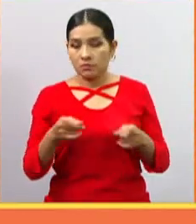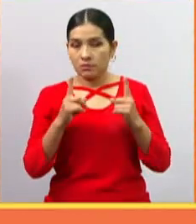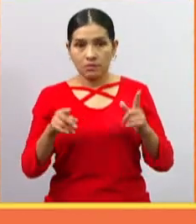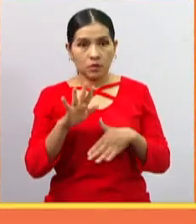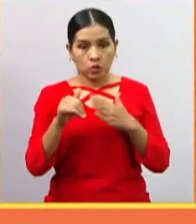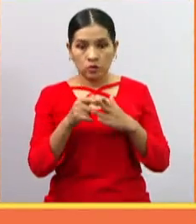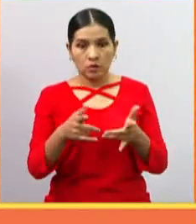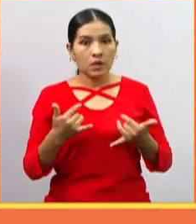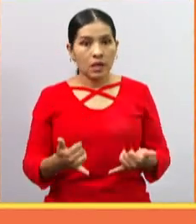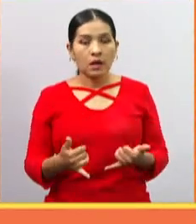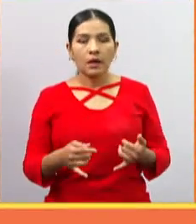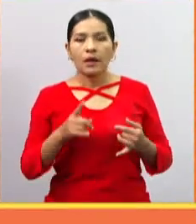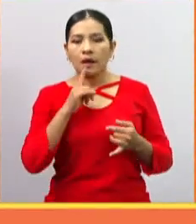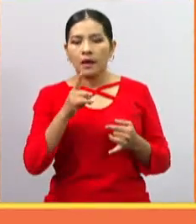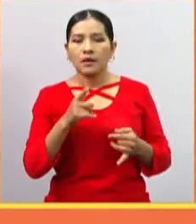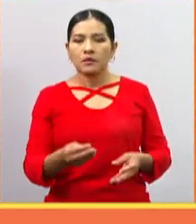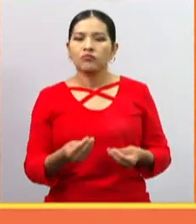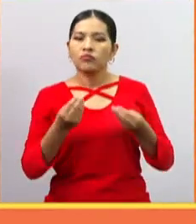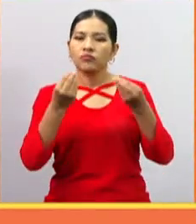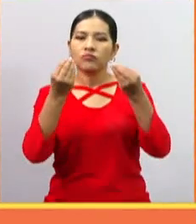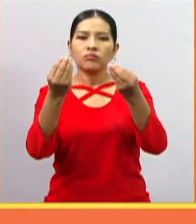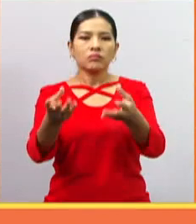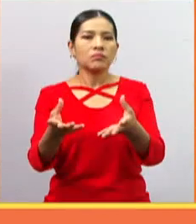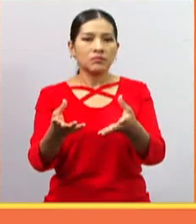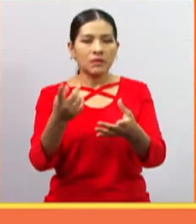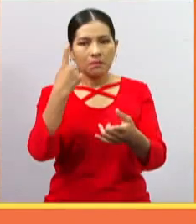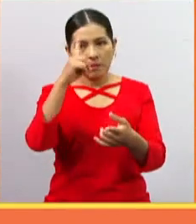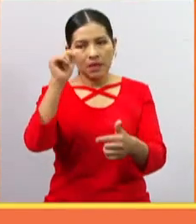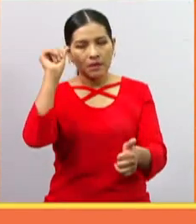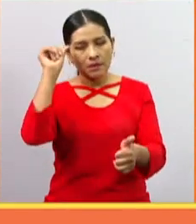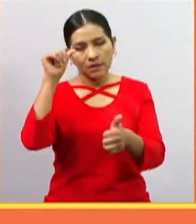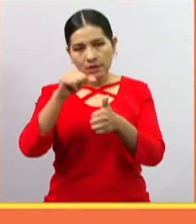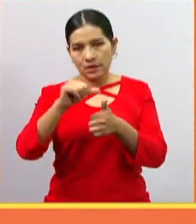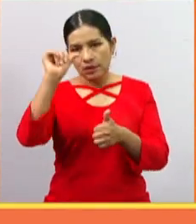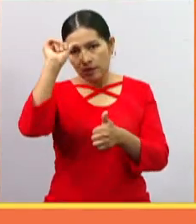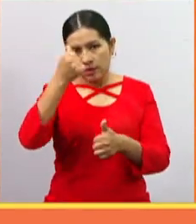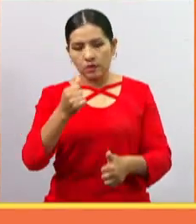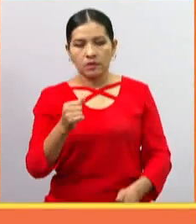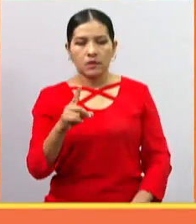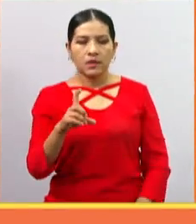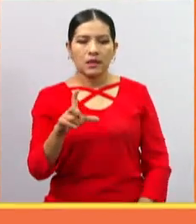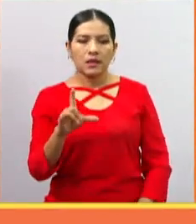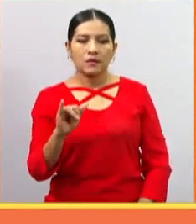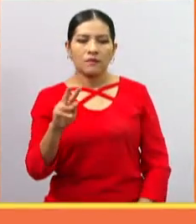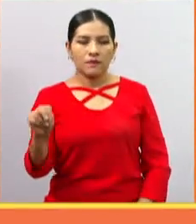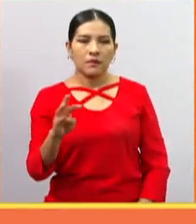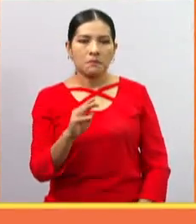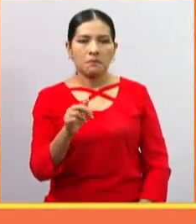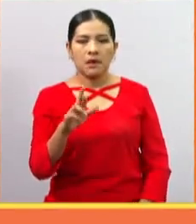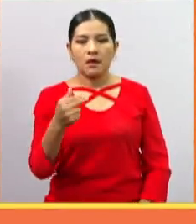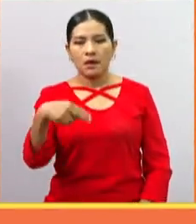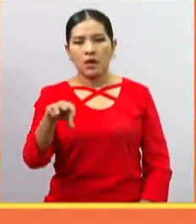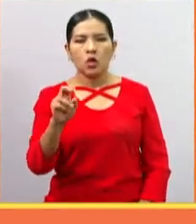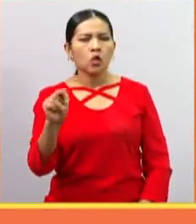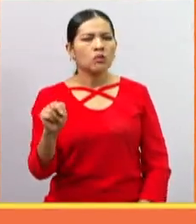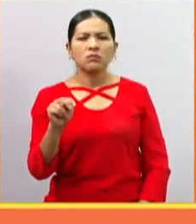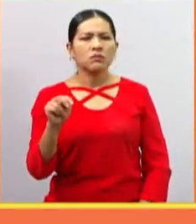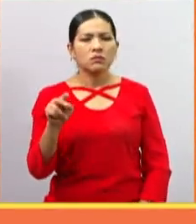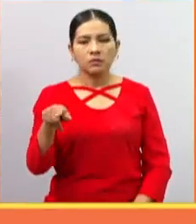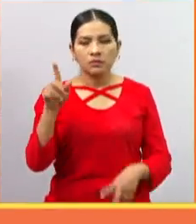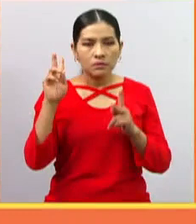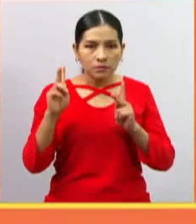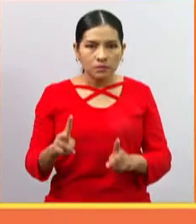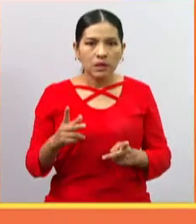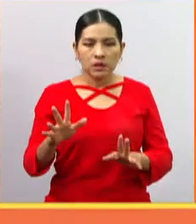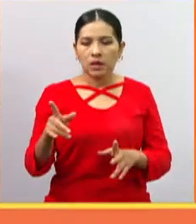ocasión, va a estar dedicado a la memoria de Delfín Marañón. Delfín Marañón fue un